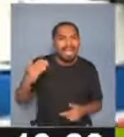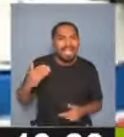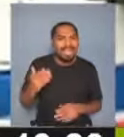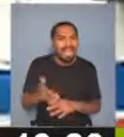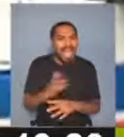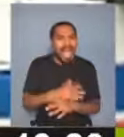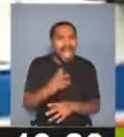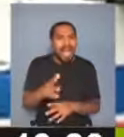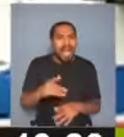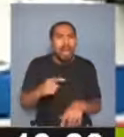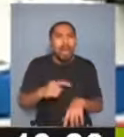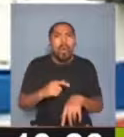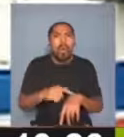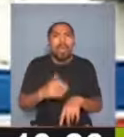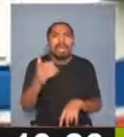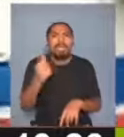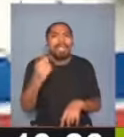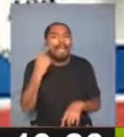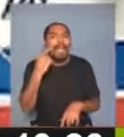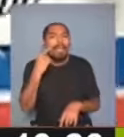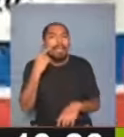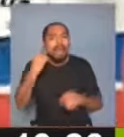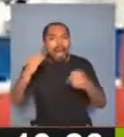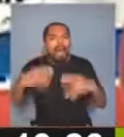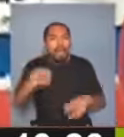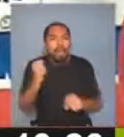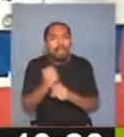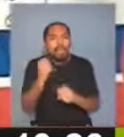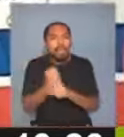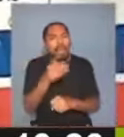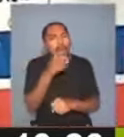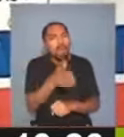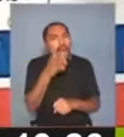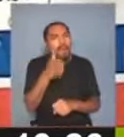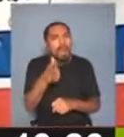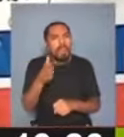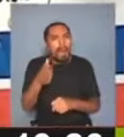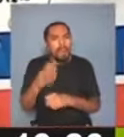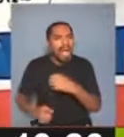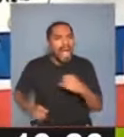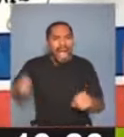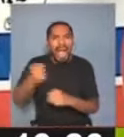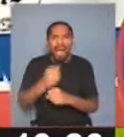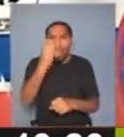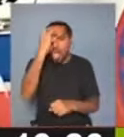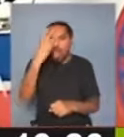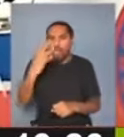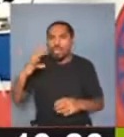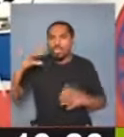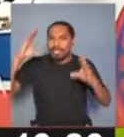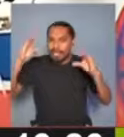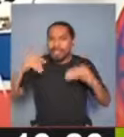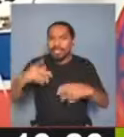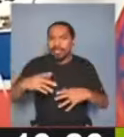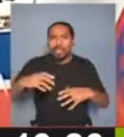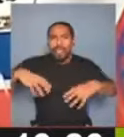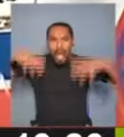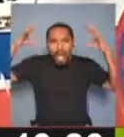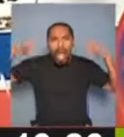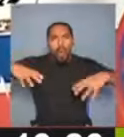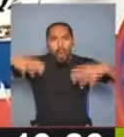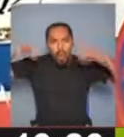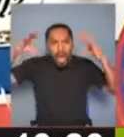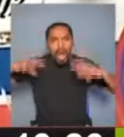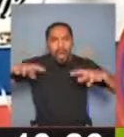temporal Esta caída de agua que fue hasta medianoche eh claro el el pronóstico era de